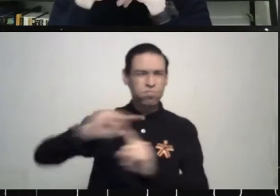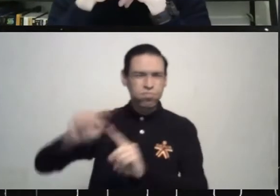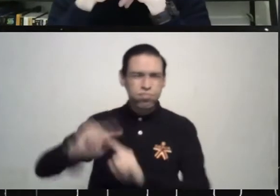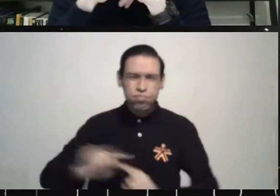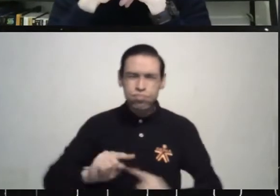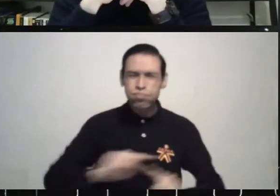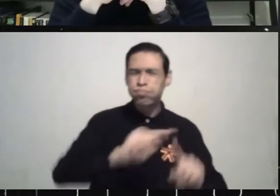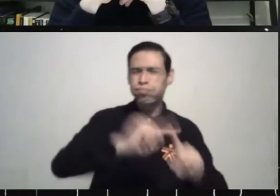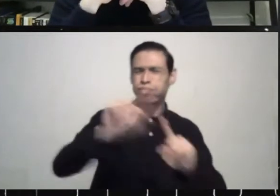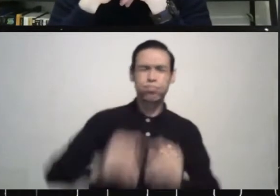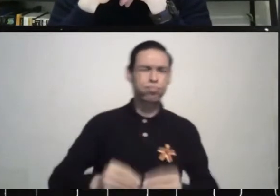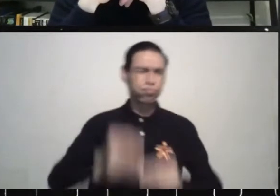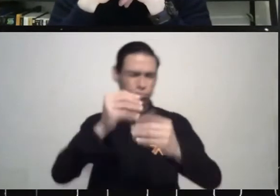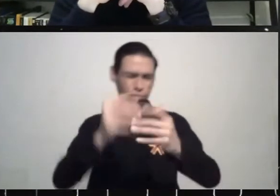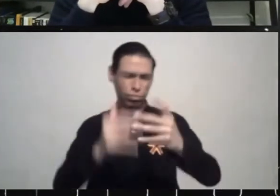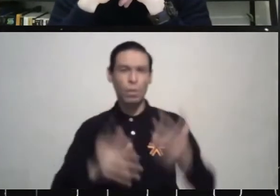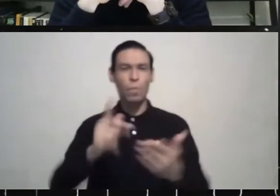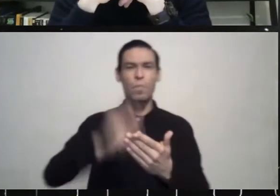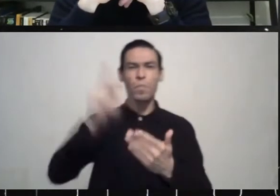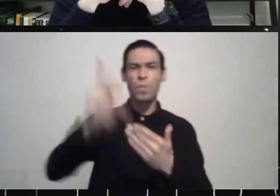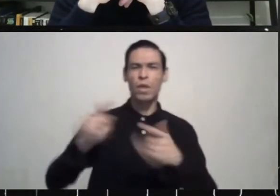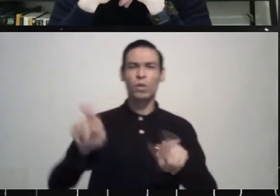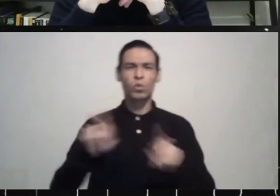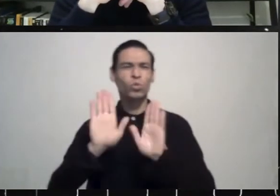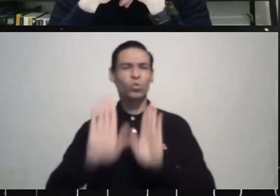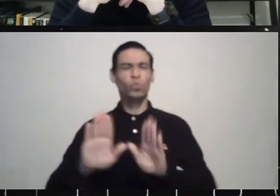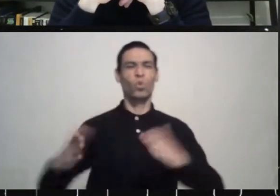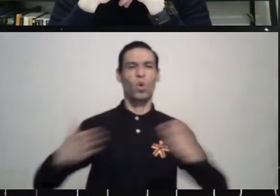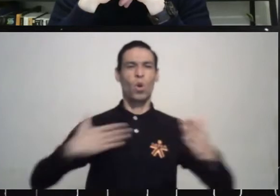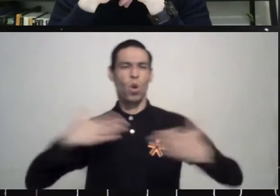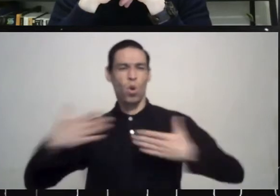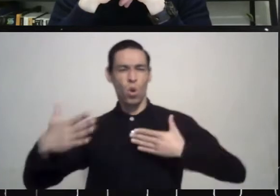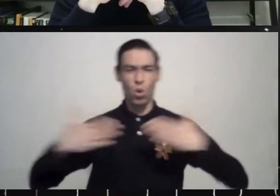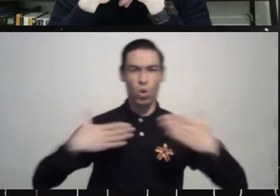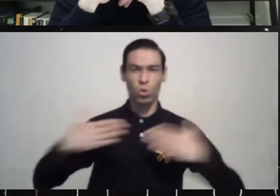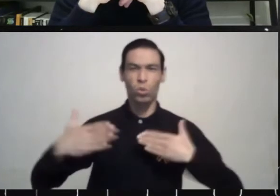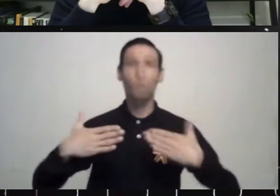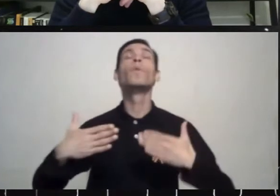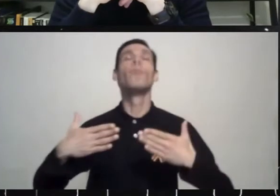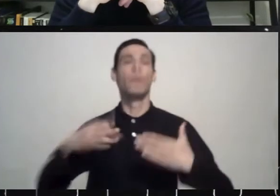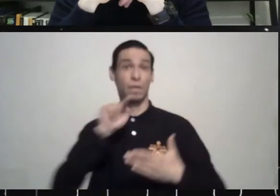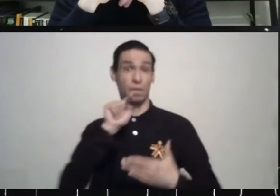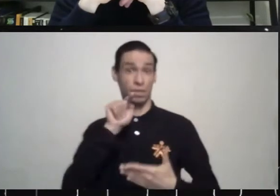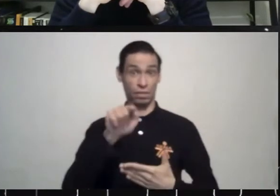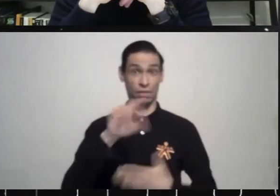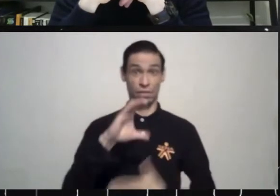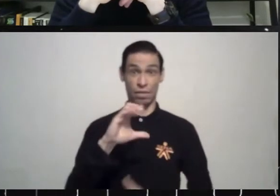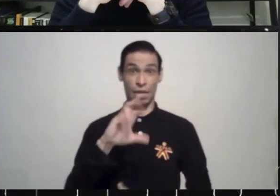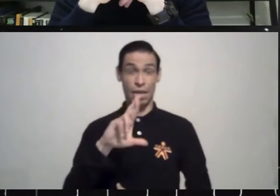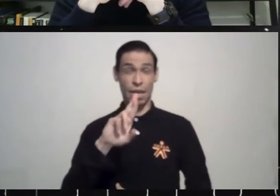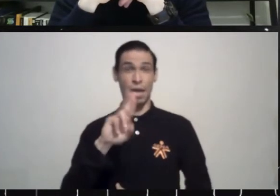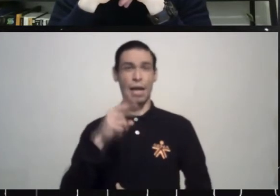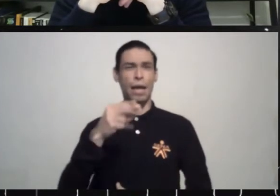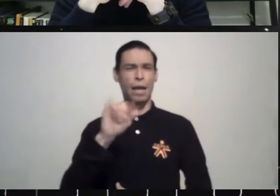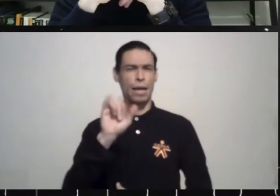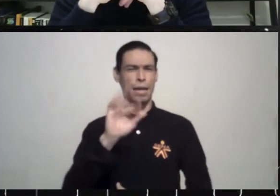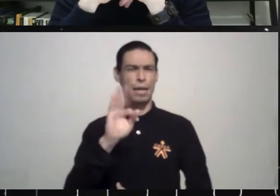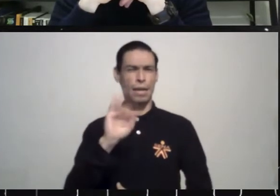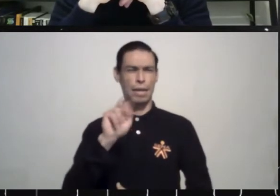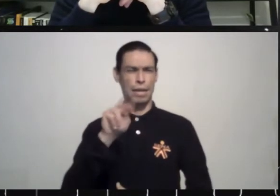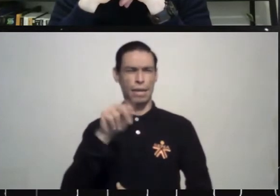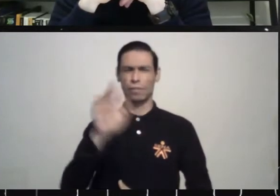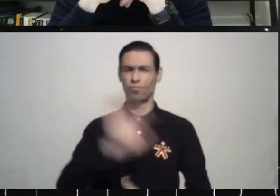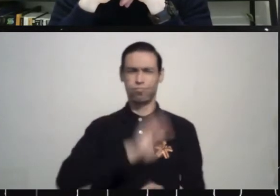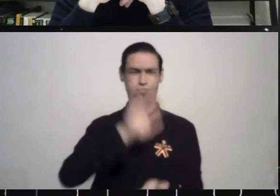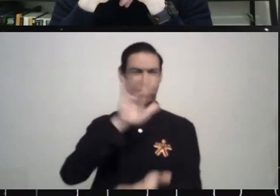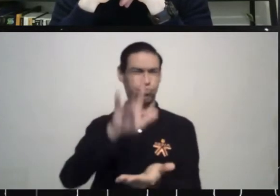Música. Bueno, un montón de proyectos muy interesantes en donde pues Cristian se ha posicionado, yo diría, y sin hacer una adulación falsa,